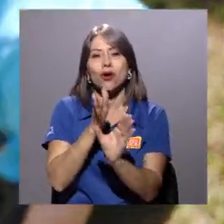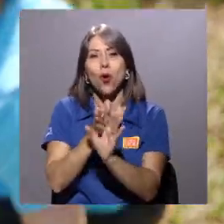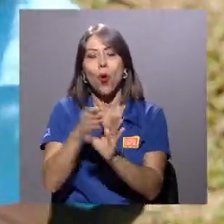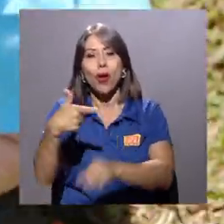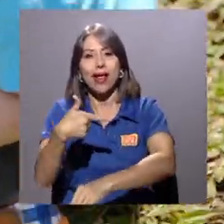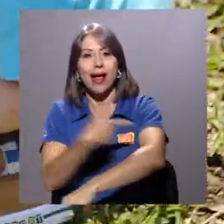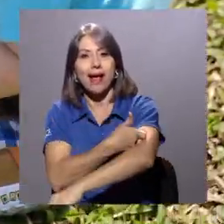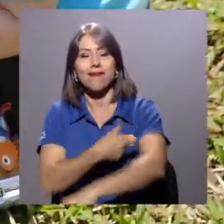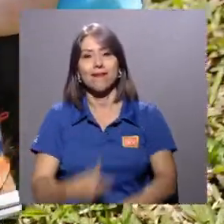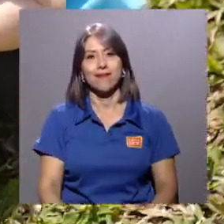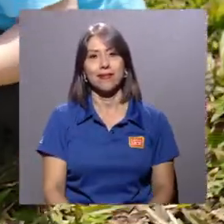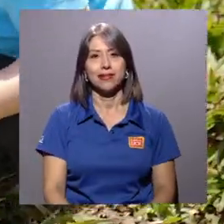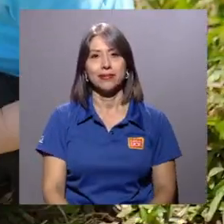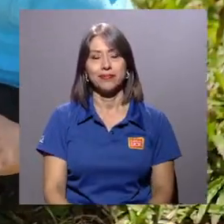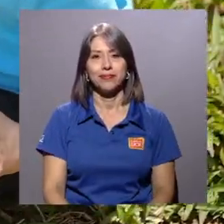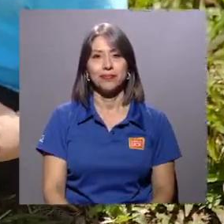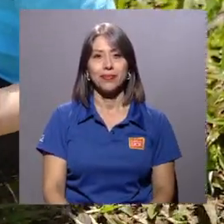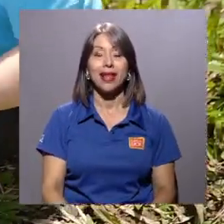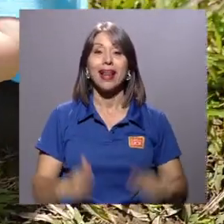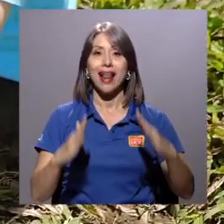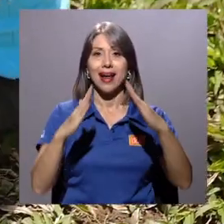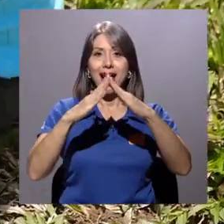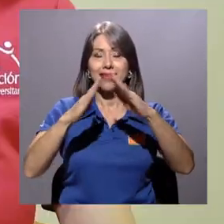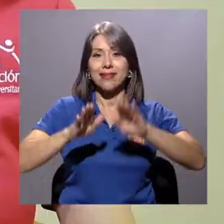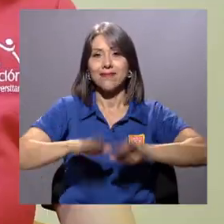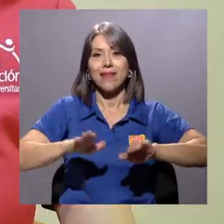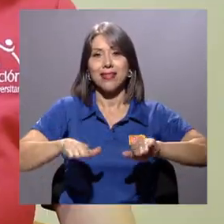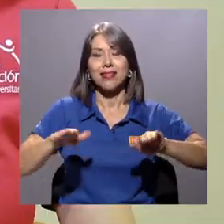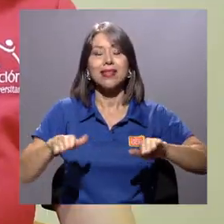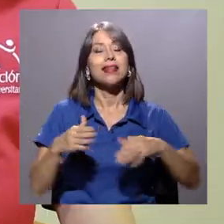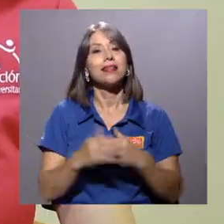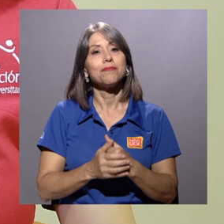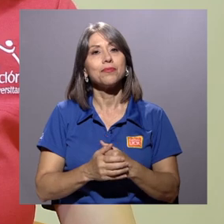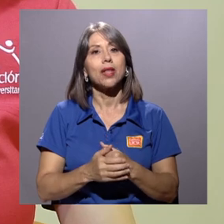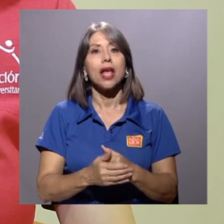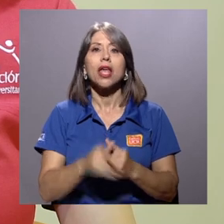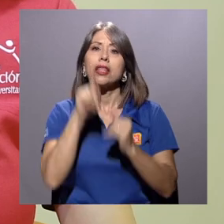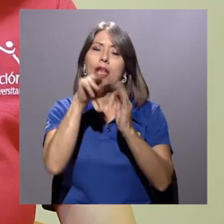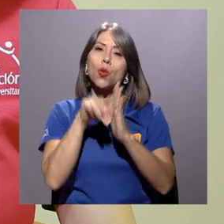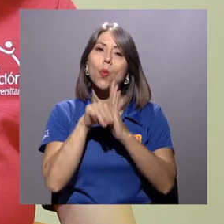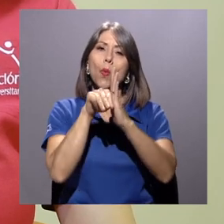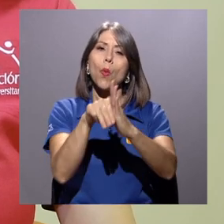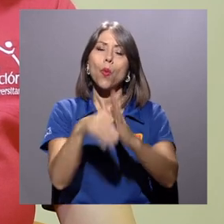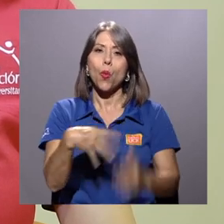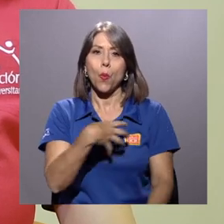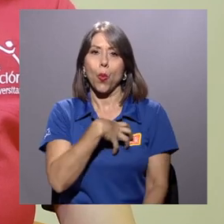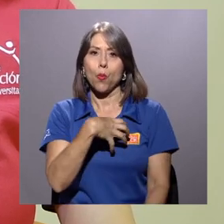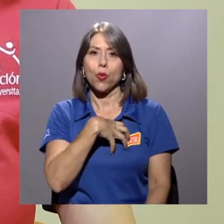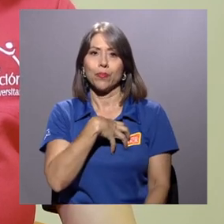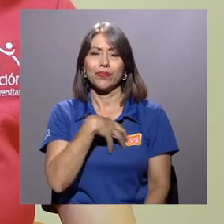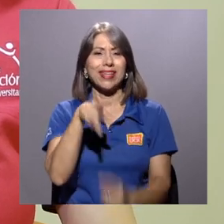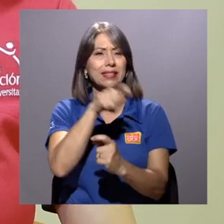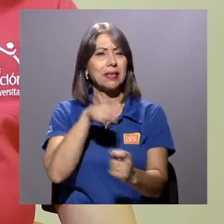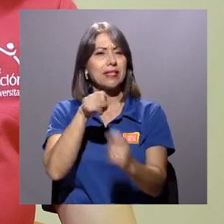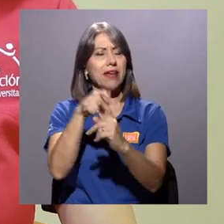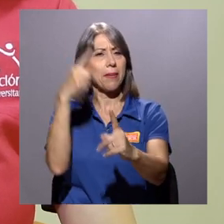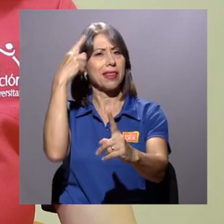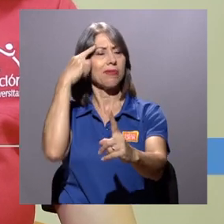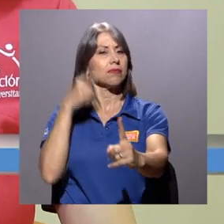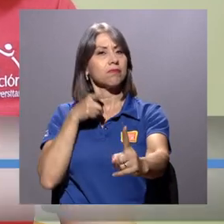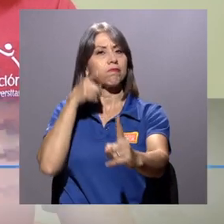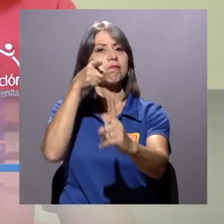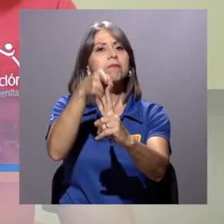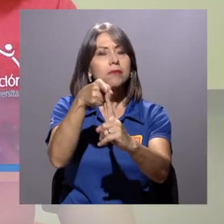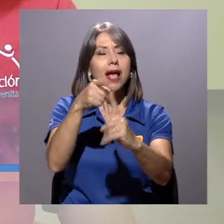psicología y enfermería. La Casa Infantil tiene un modelo propio pensado específicamente para atender